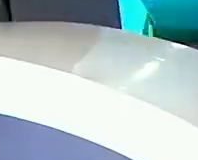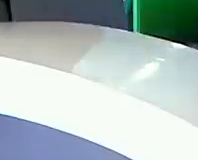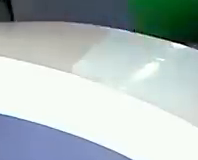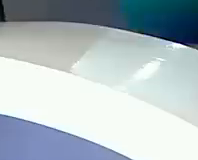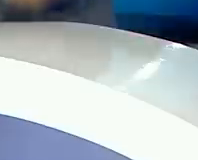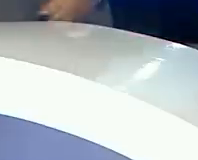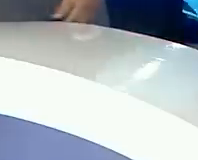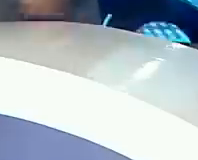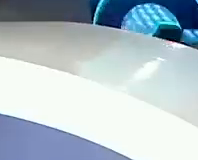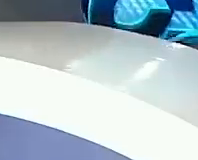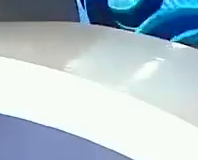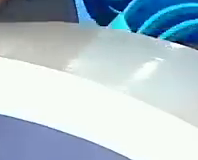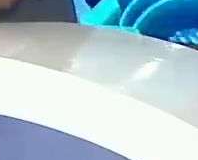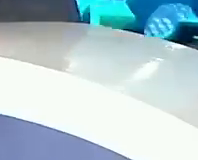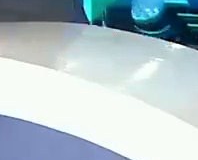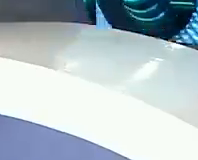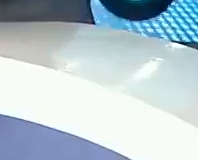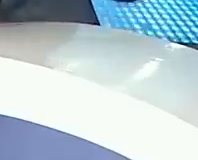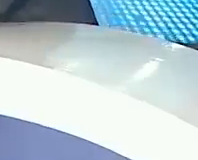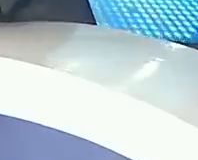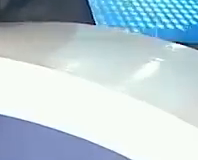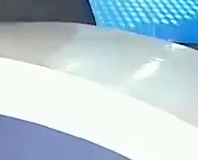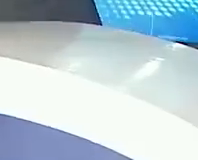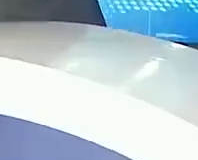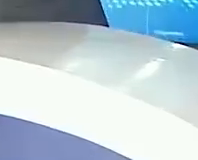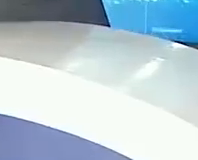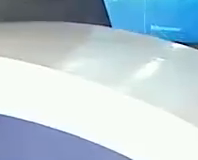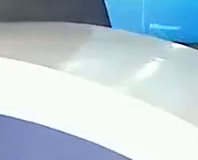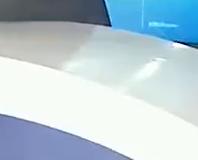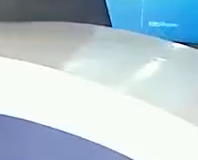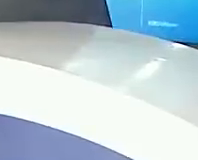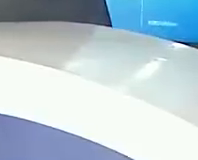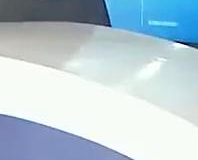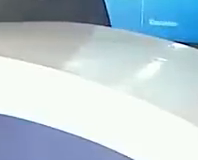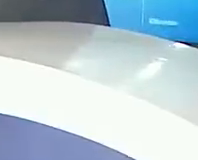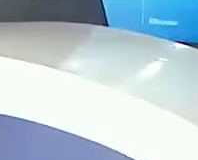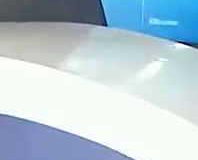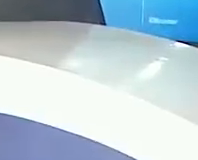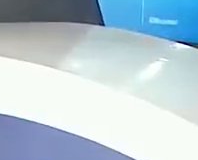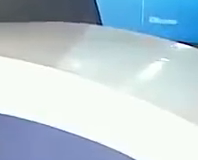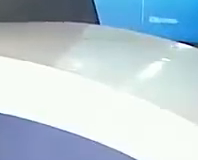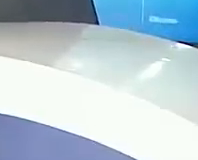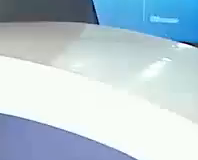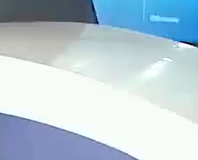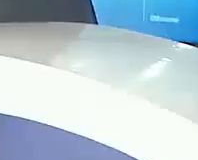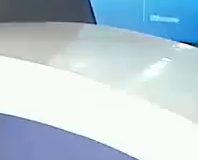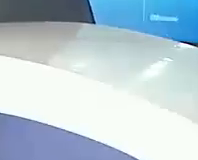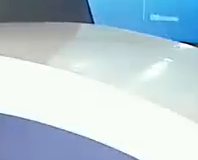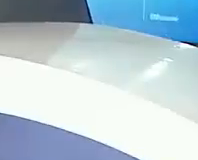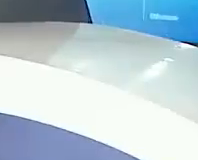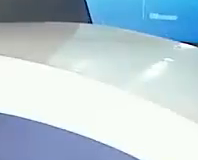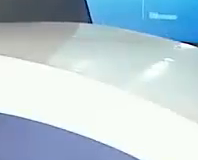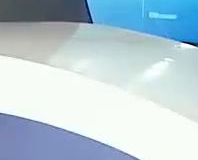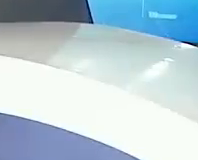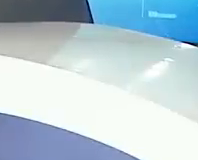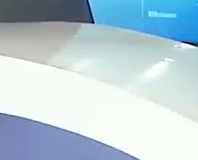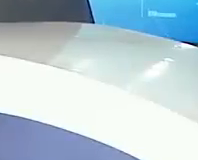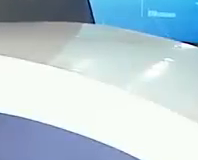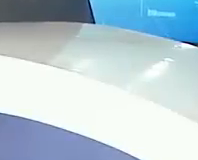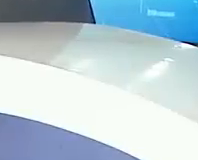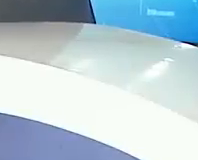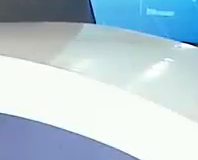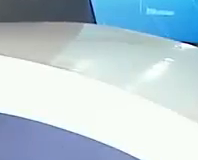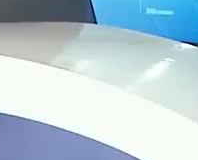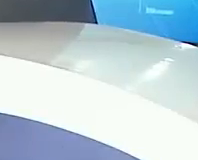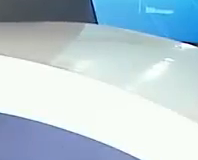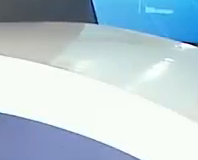así que mañana le voy a traer torta. Eso sí, celebran a lo grande, ¿ah? Un ratito, no sean groseros, ya huele a